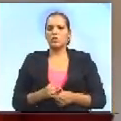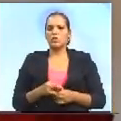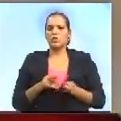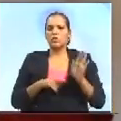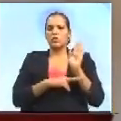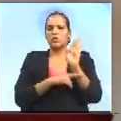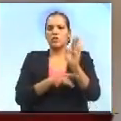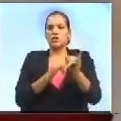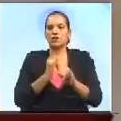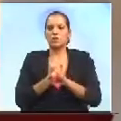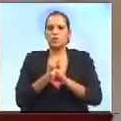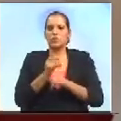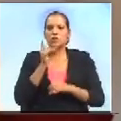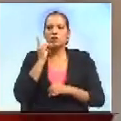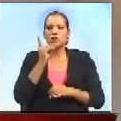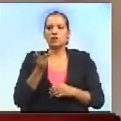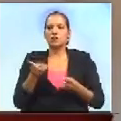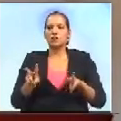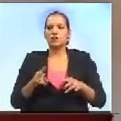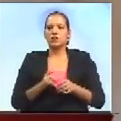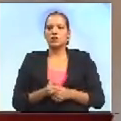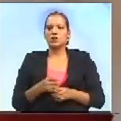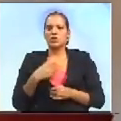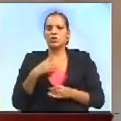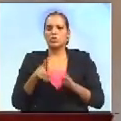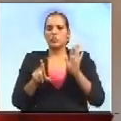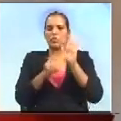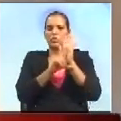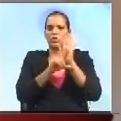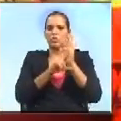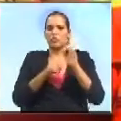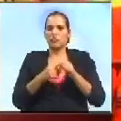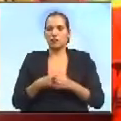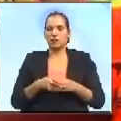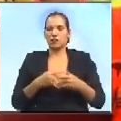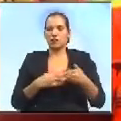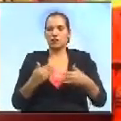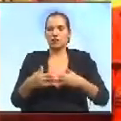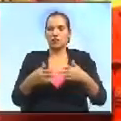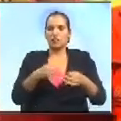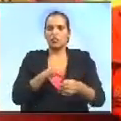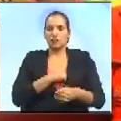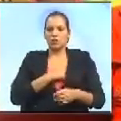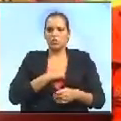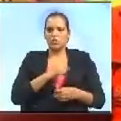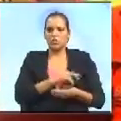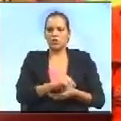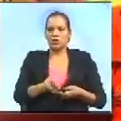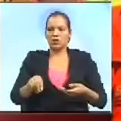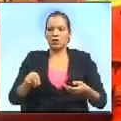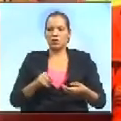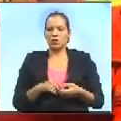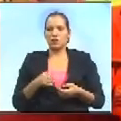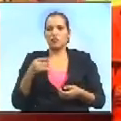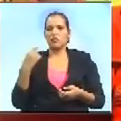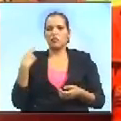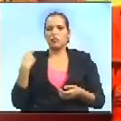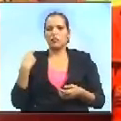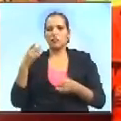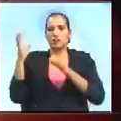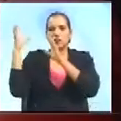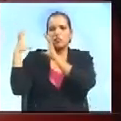representante de la entidad agregó que de acuerdo a la ley del Código de Ordenamiento Territorial, le compete a cada